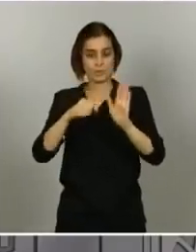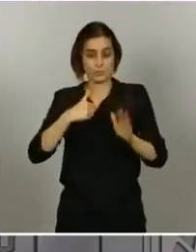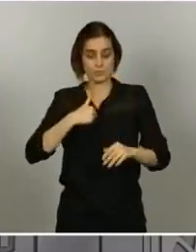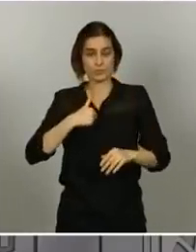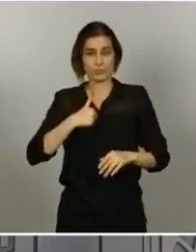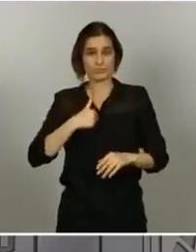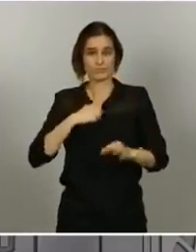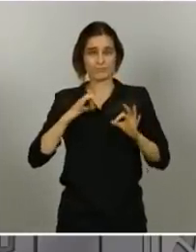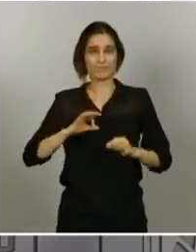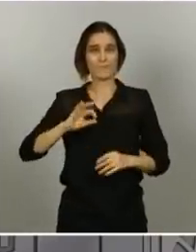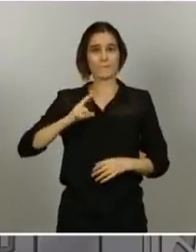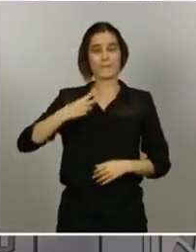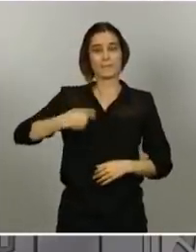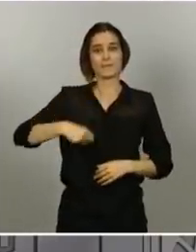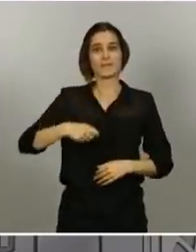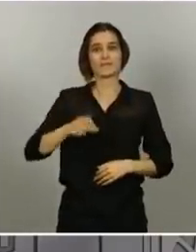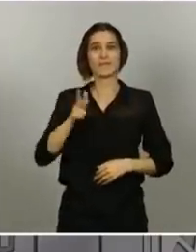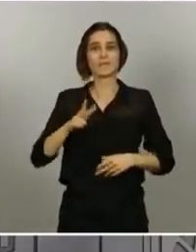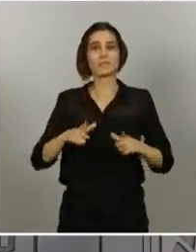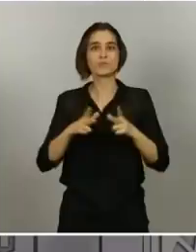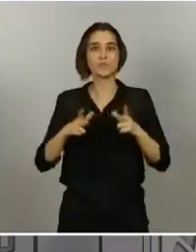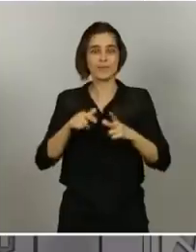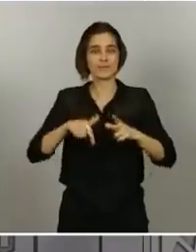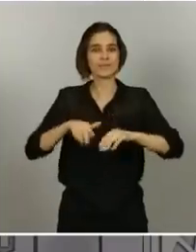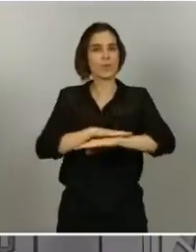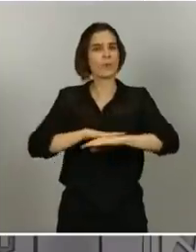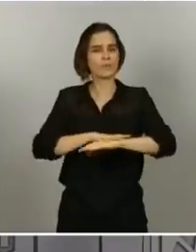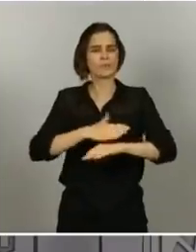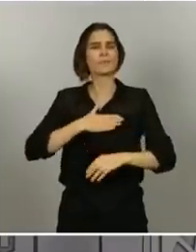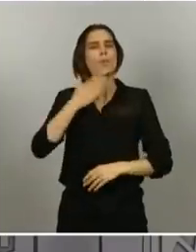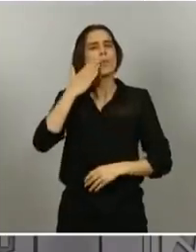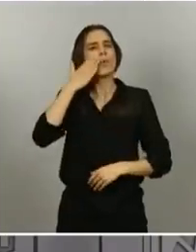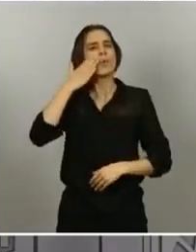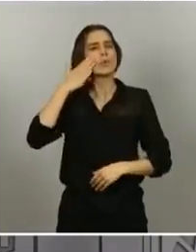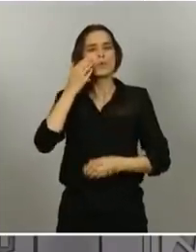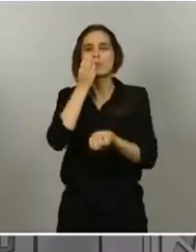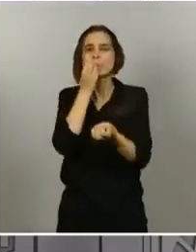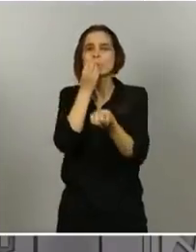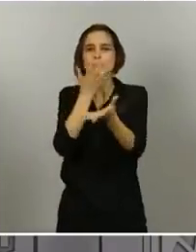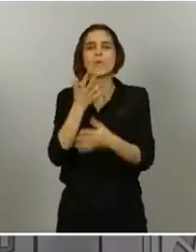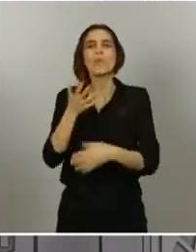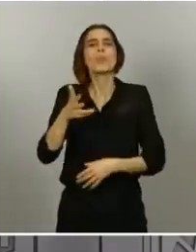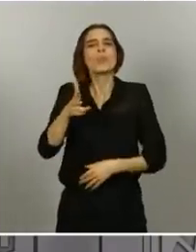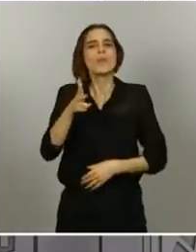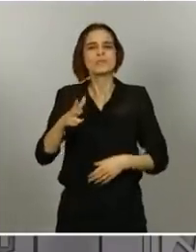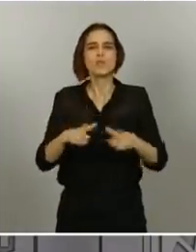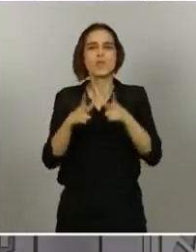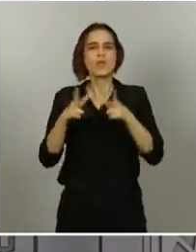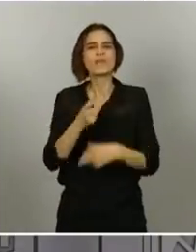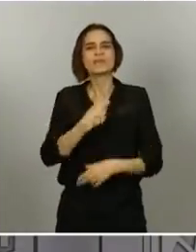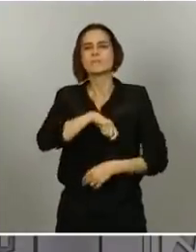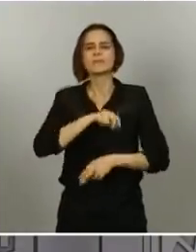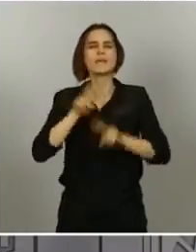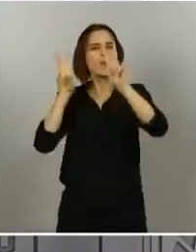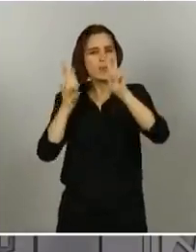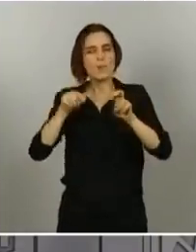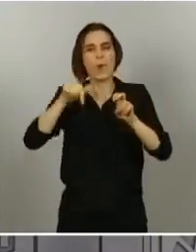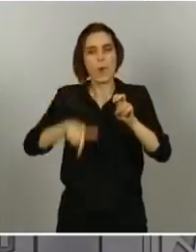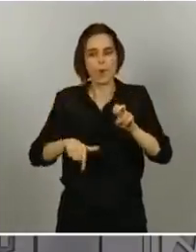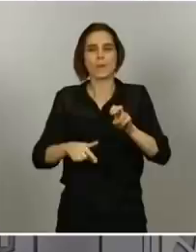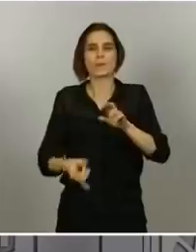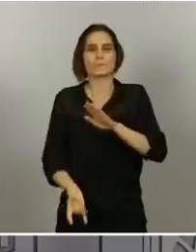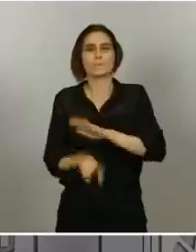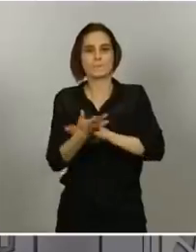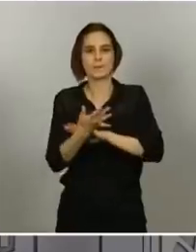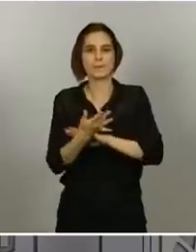Sociales deste Goberno, anunciar que hoxe nasce un novo Derecho Social en España. Un ingreso mínimo vital, cuyo